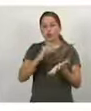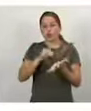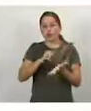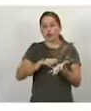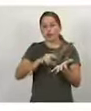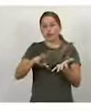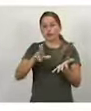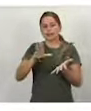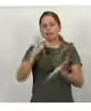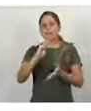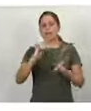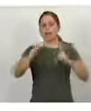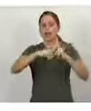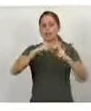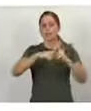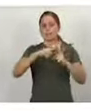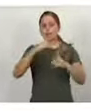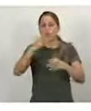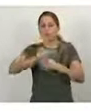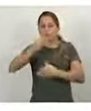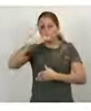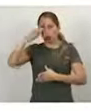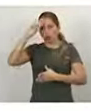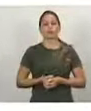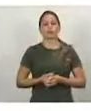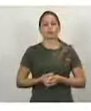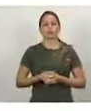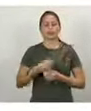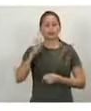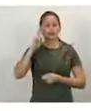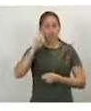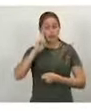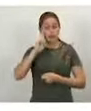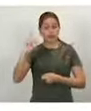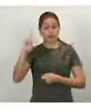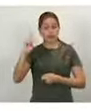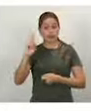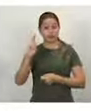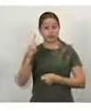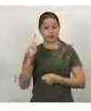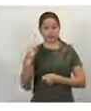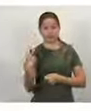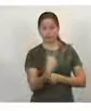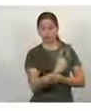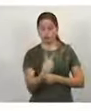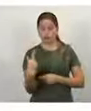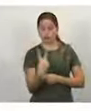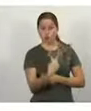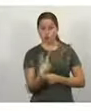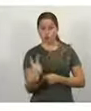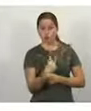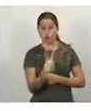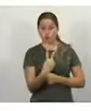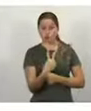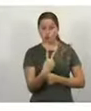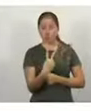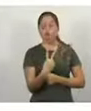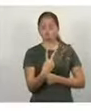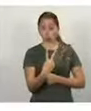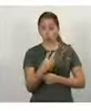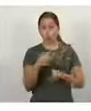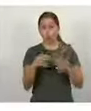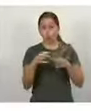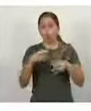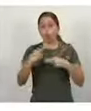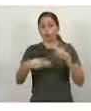y en Santiago de Cuba, respectivamente. Recuerden que ellas dos en su conjunto constituyen